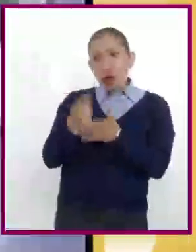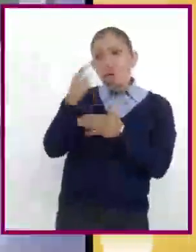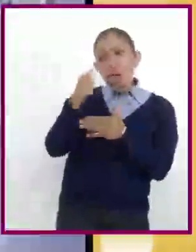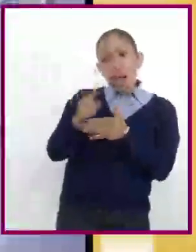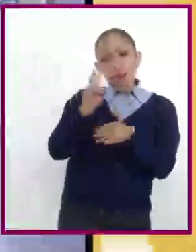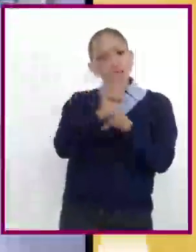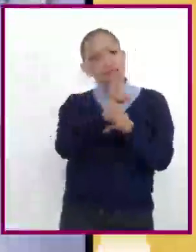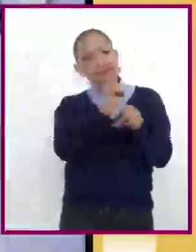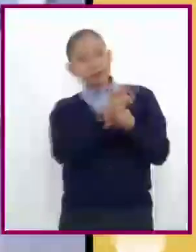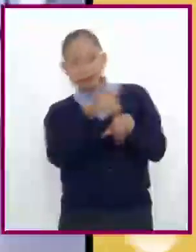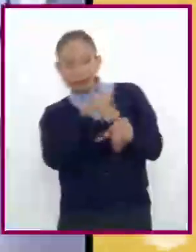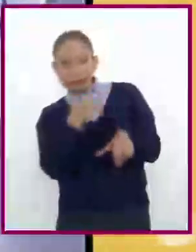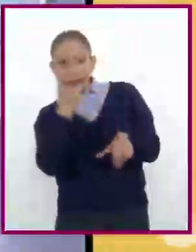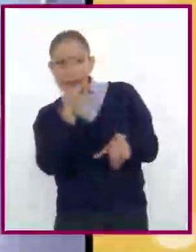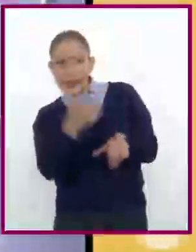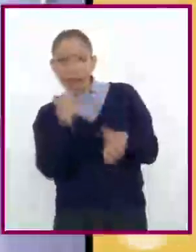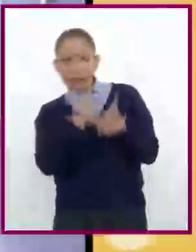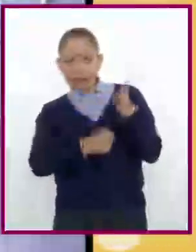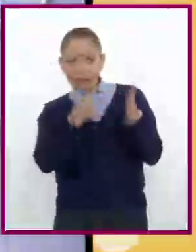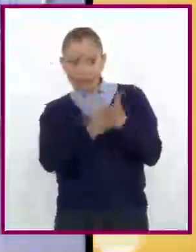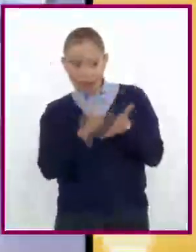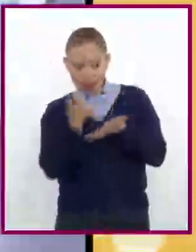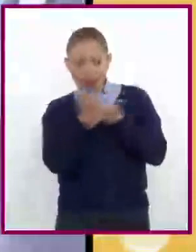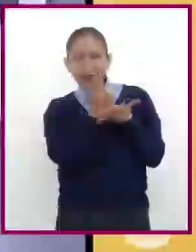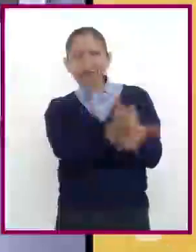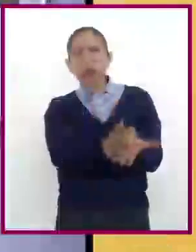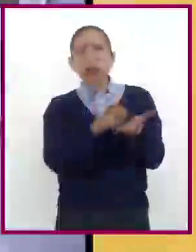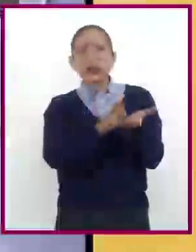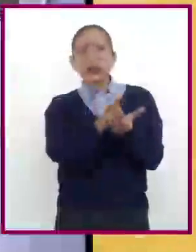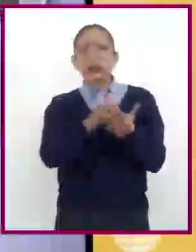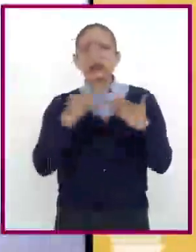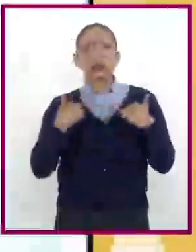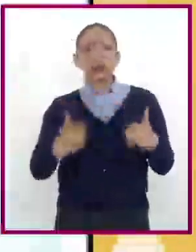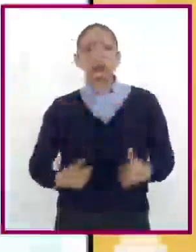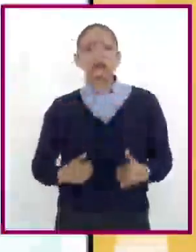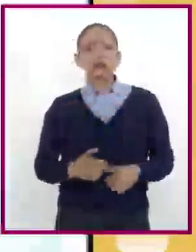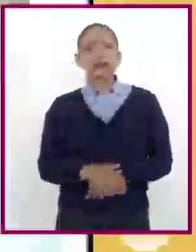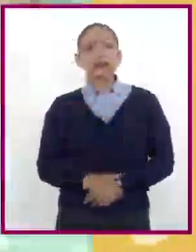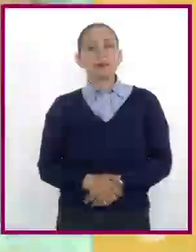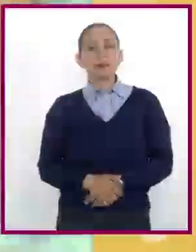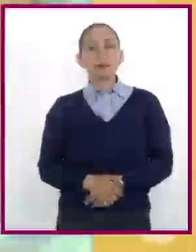para vigilar que se cumplan y luchar a favor de los derechos humanos.